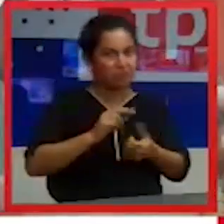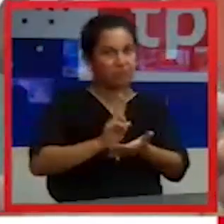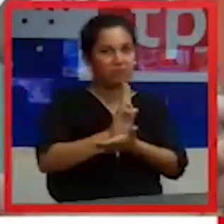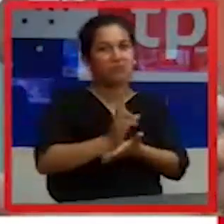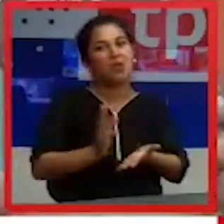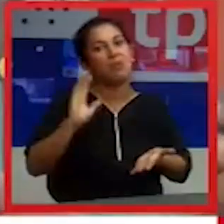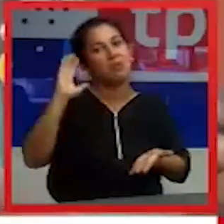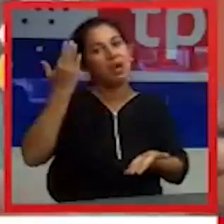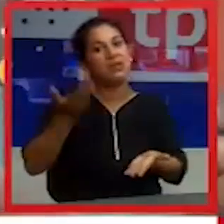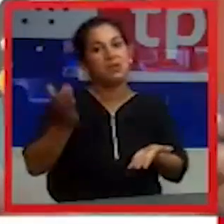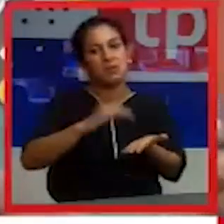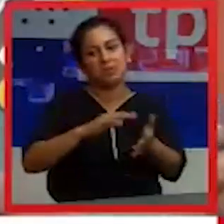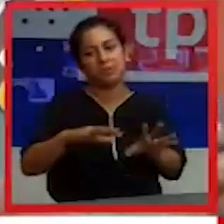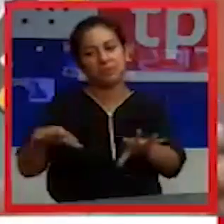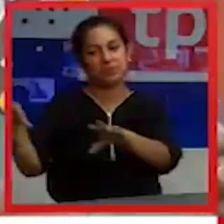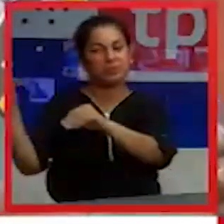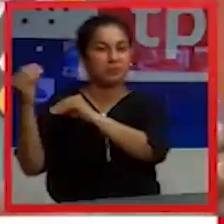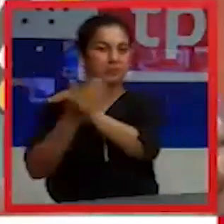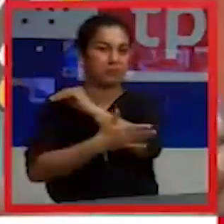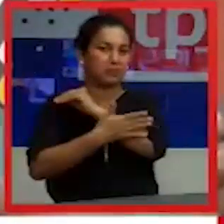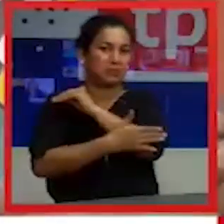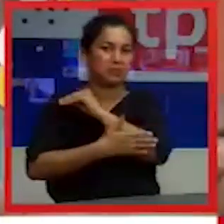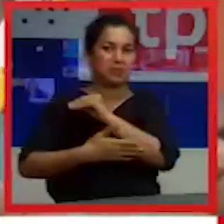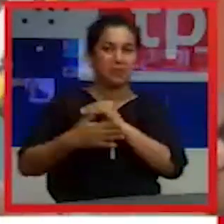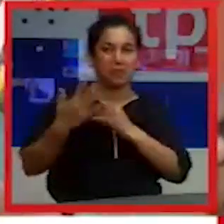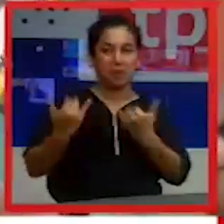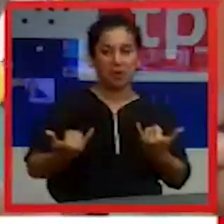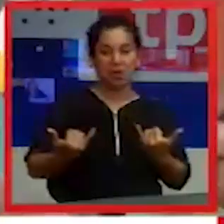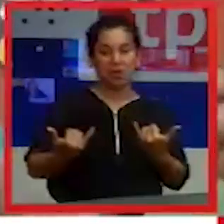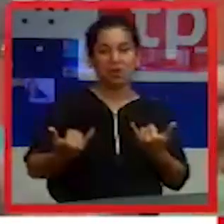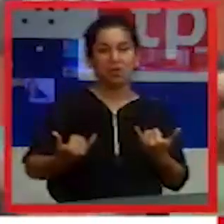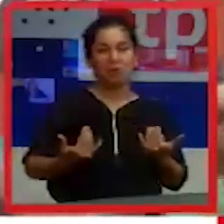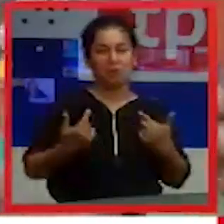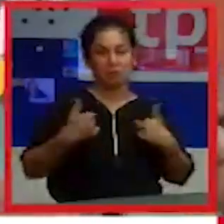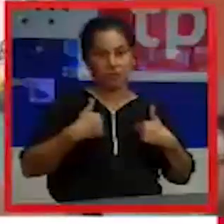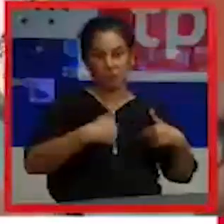retornar nomás otra vez. Pero vine aquí a hacer, para sacarme la prueba para que